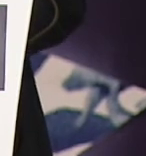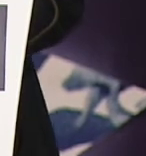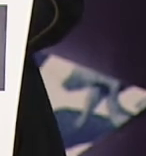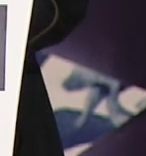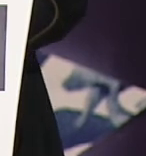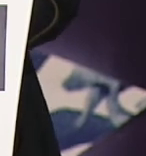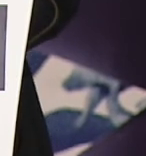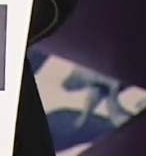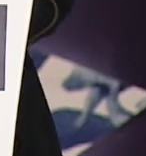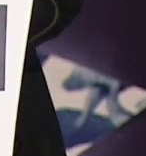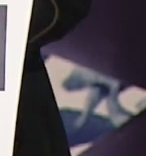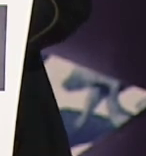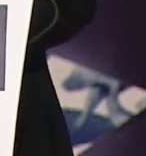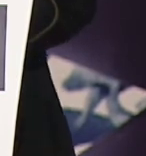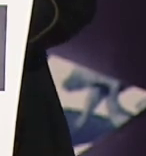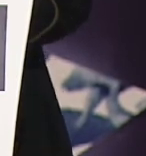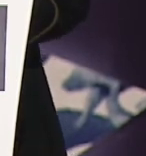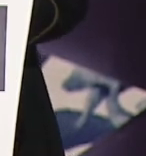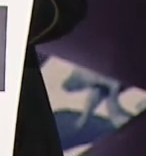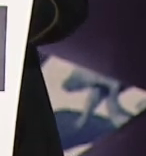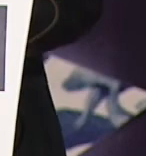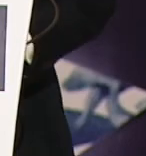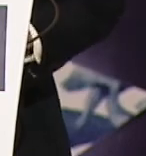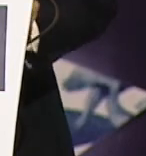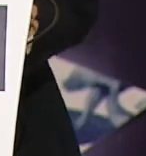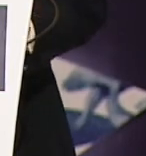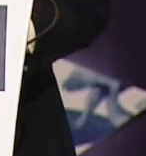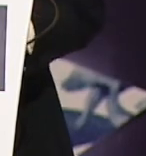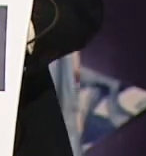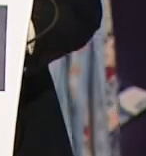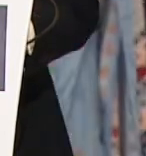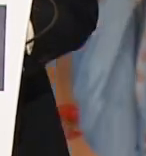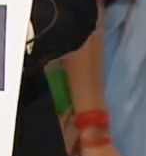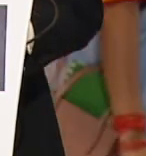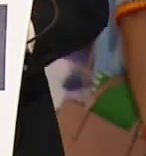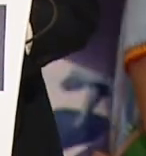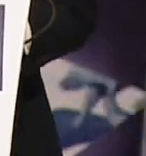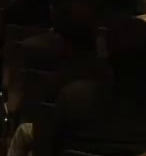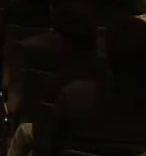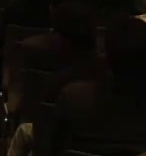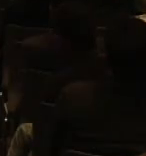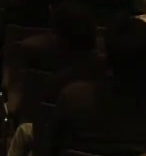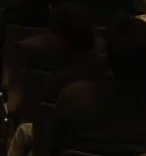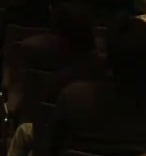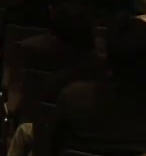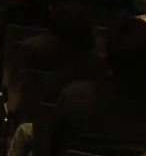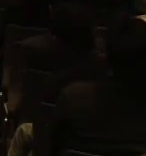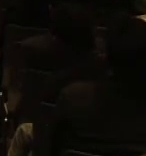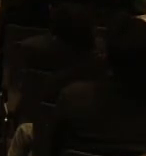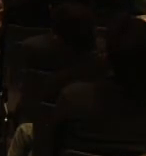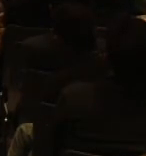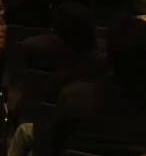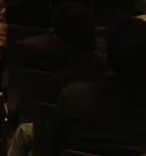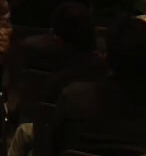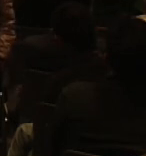Y lo siguiente es para realizar un balance sobre los aprendizajes y experiencias vividas durante el foro.